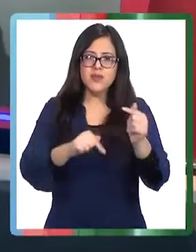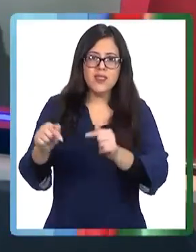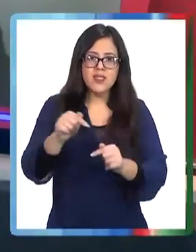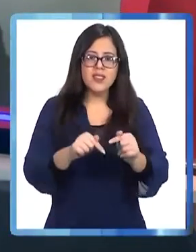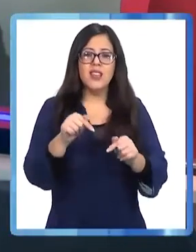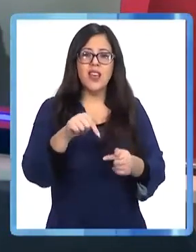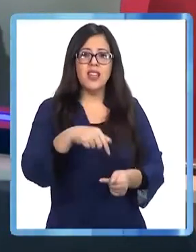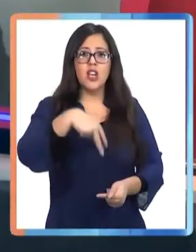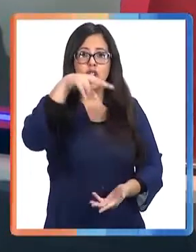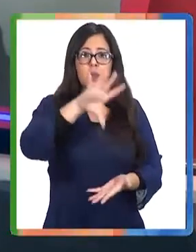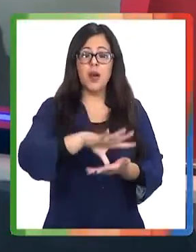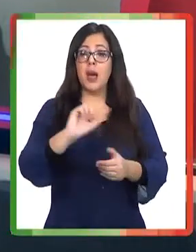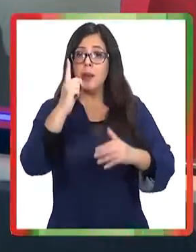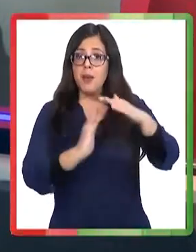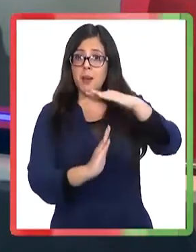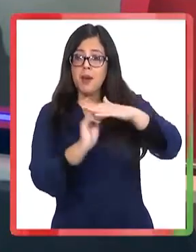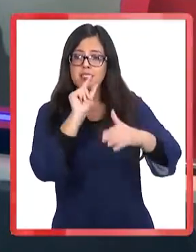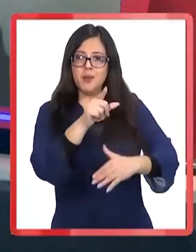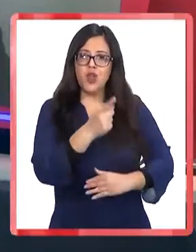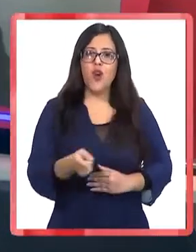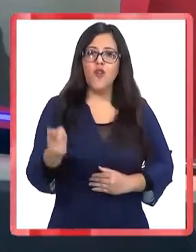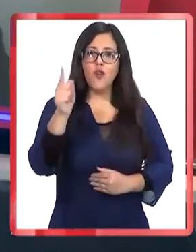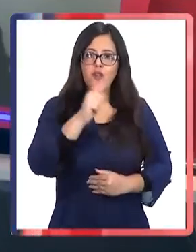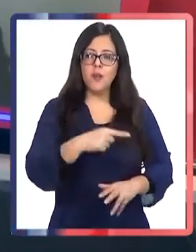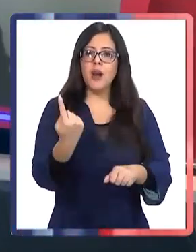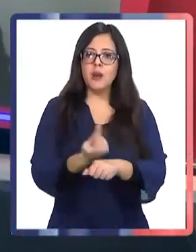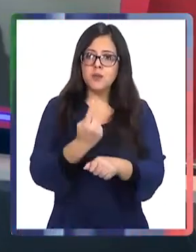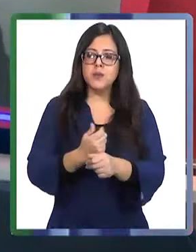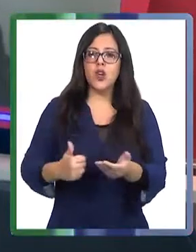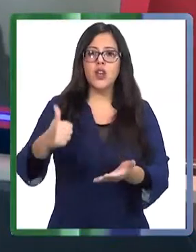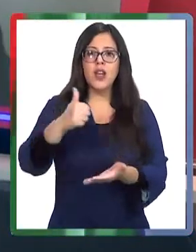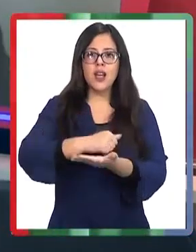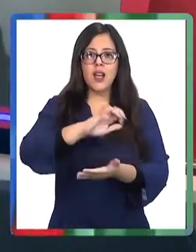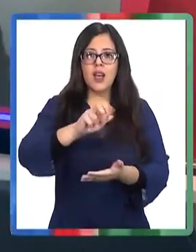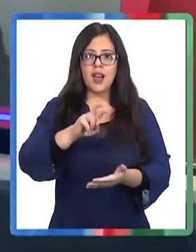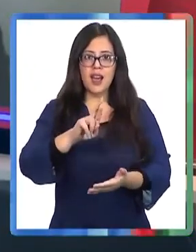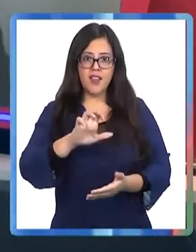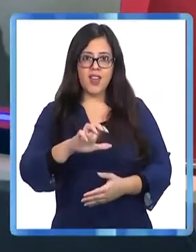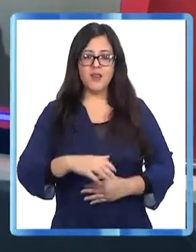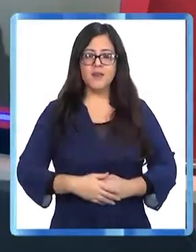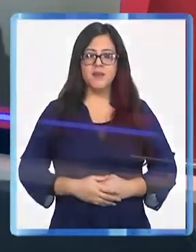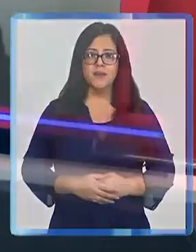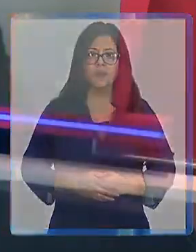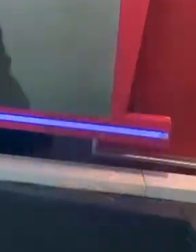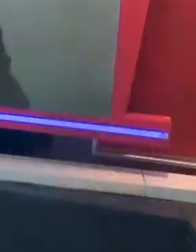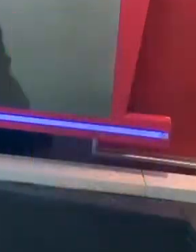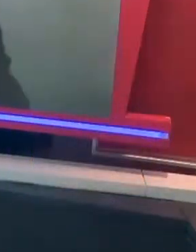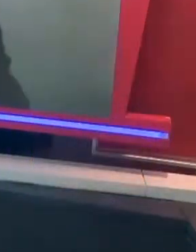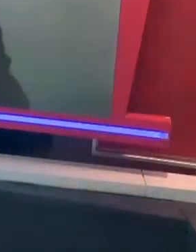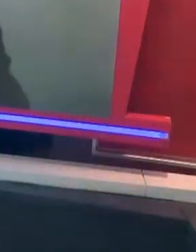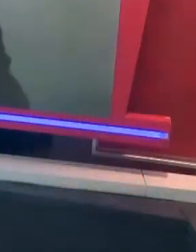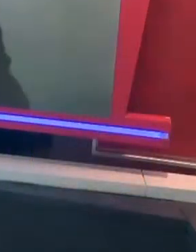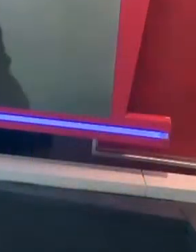migración en el norte de nuestro país. Vamos a hacer la primera pausa, regresamos de inmediato para hablar con el alcalde Javier García. No se vayan.